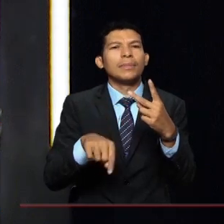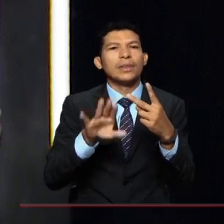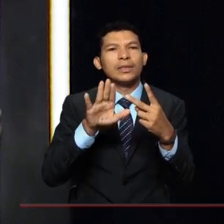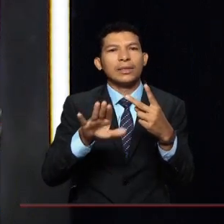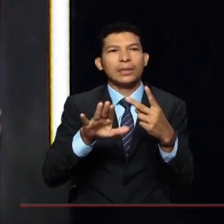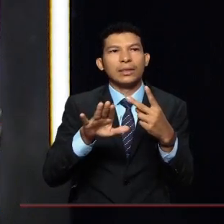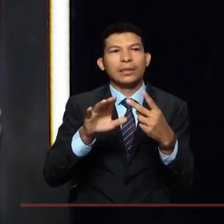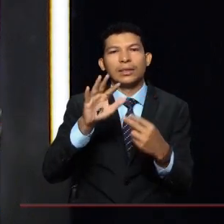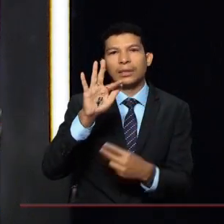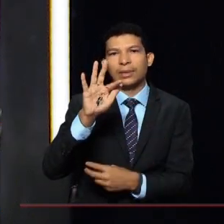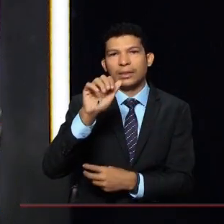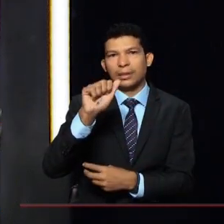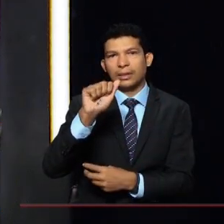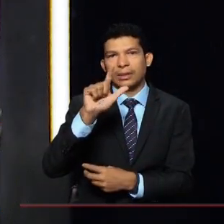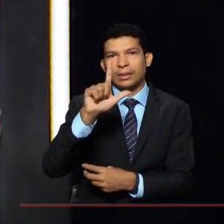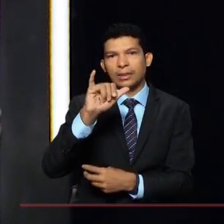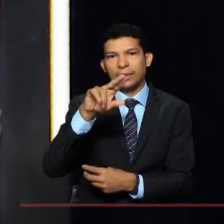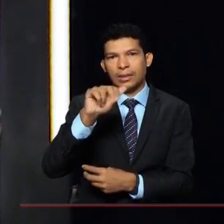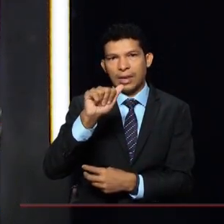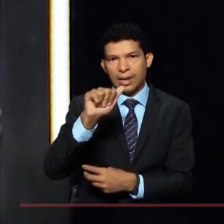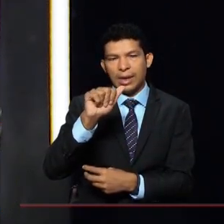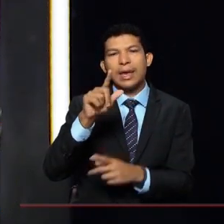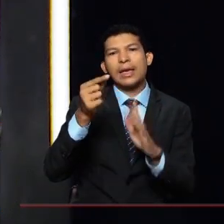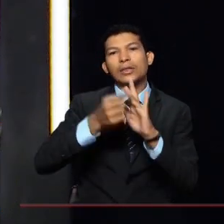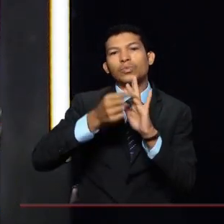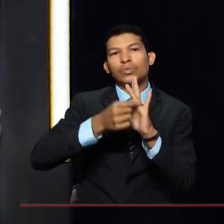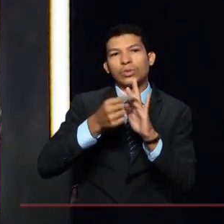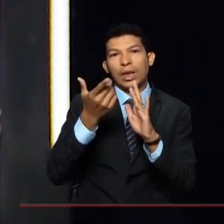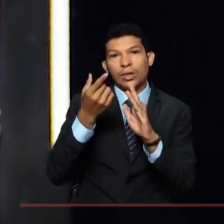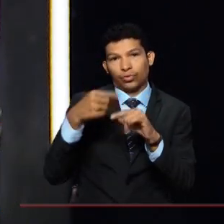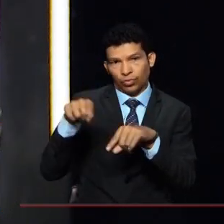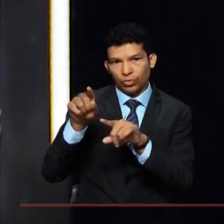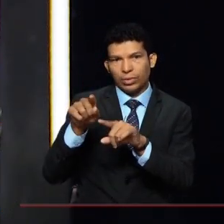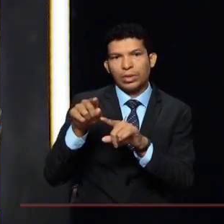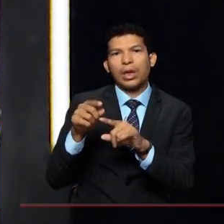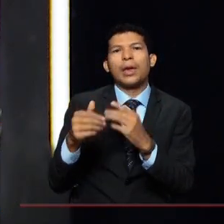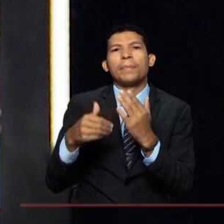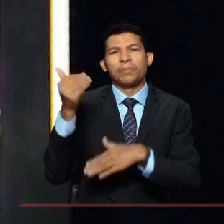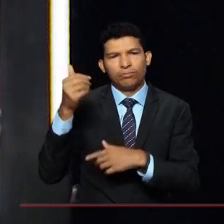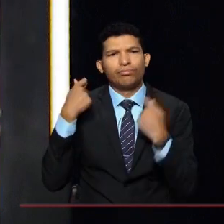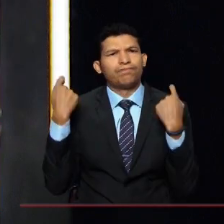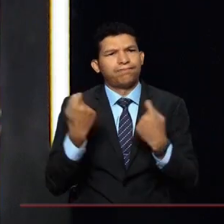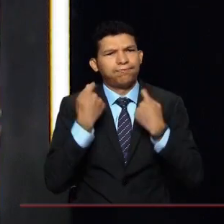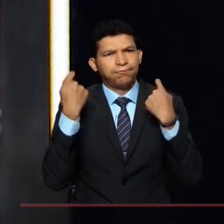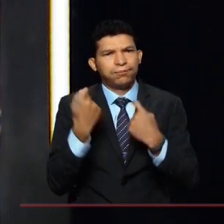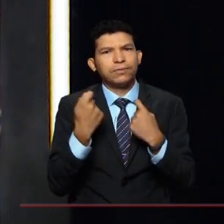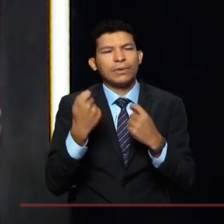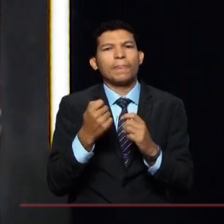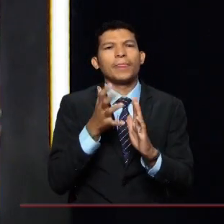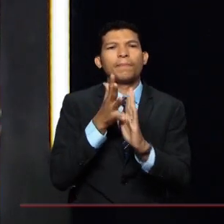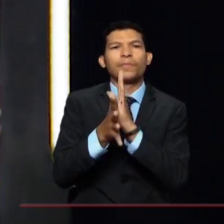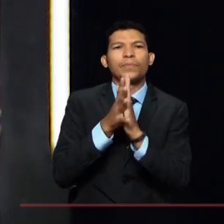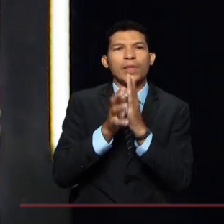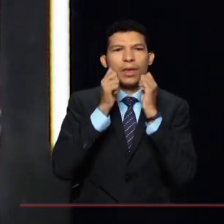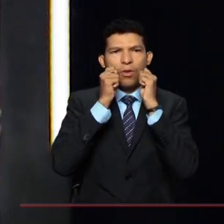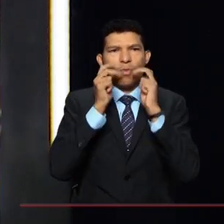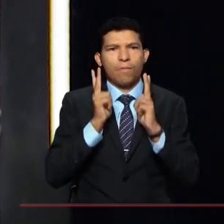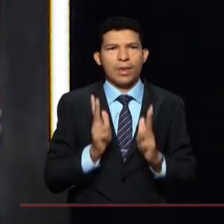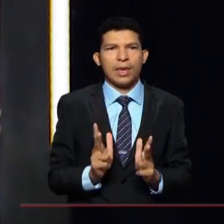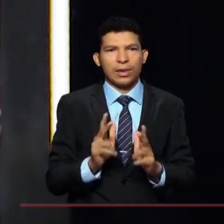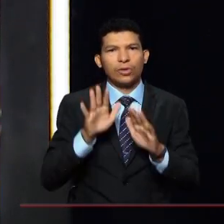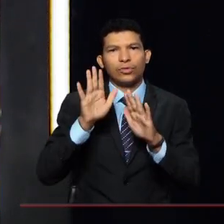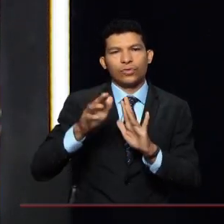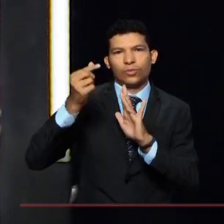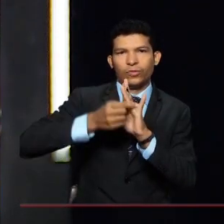de Taliana. Su cónyuge, su esposa, pues interviene en la campaña para hablar de la parte humana de